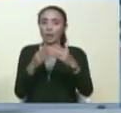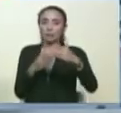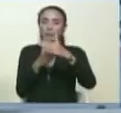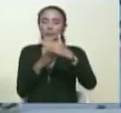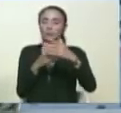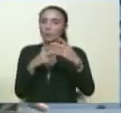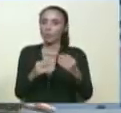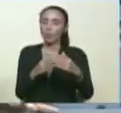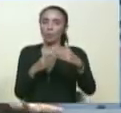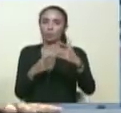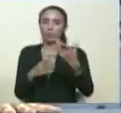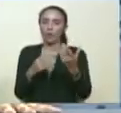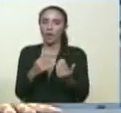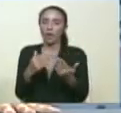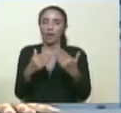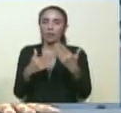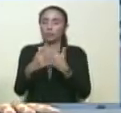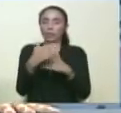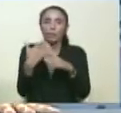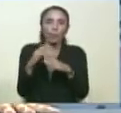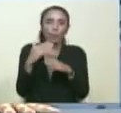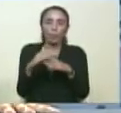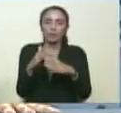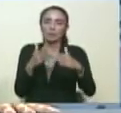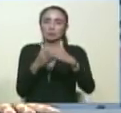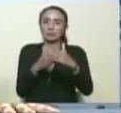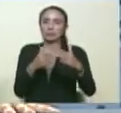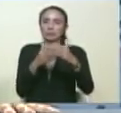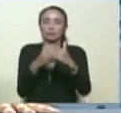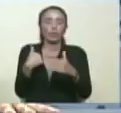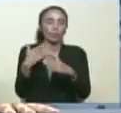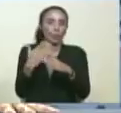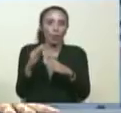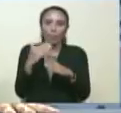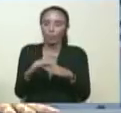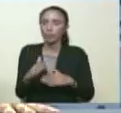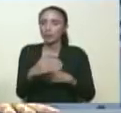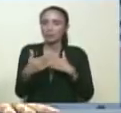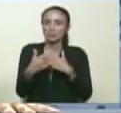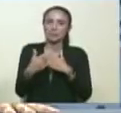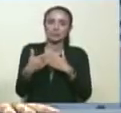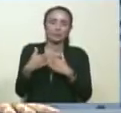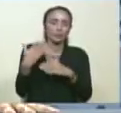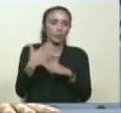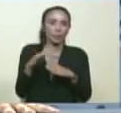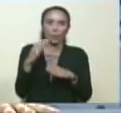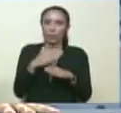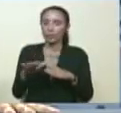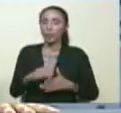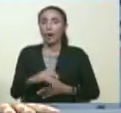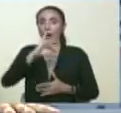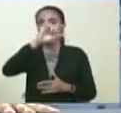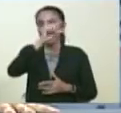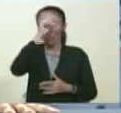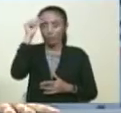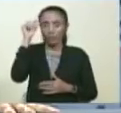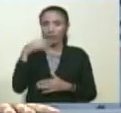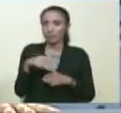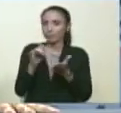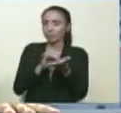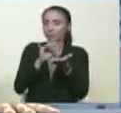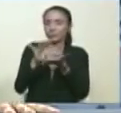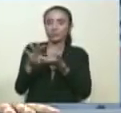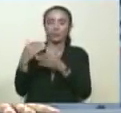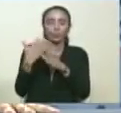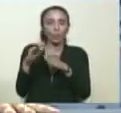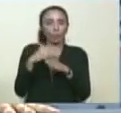nadie. Ni sanciones, ni bloqueos, ni amenazas, ni mil Julio Borges van a parar la